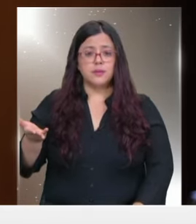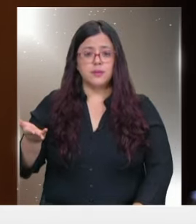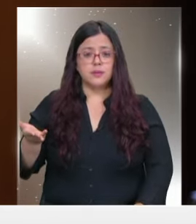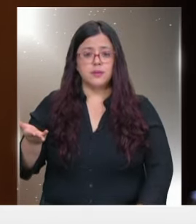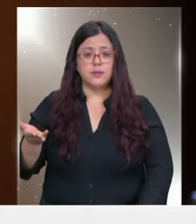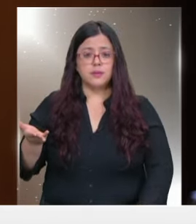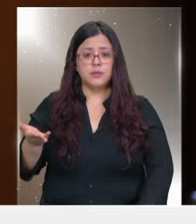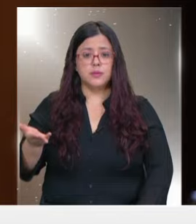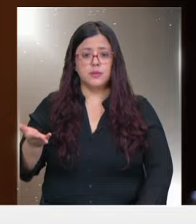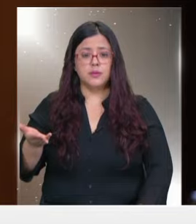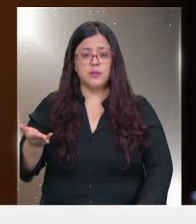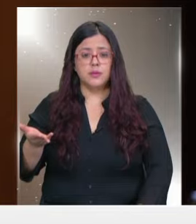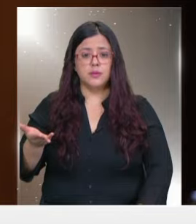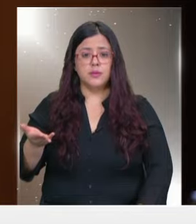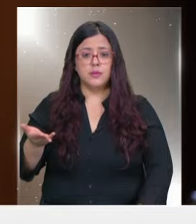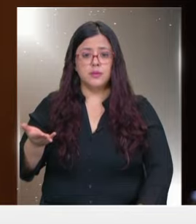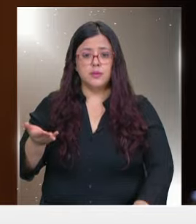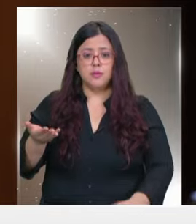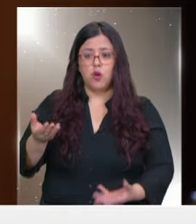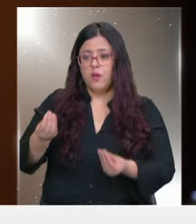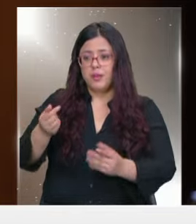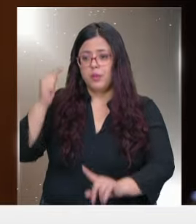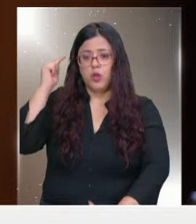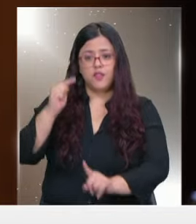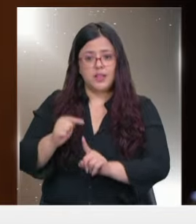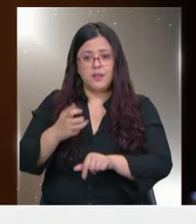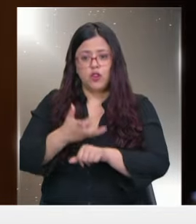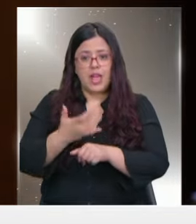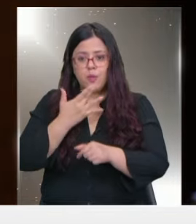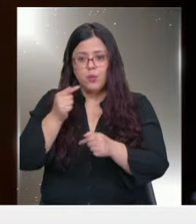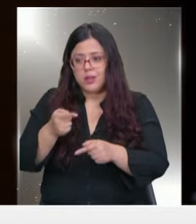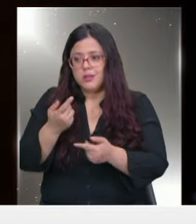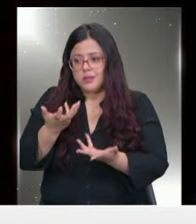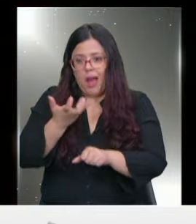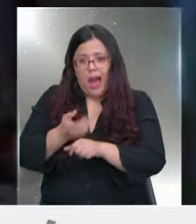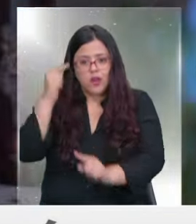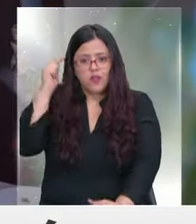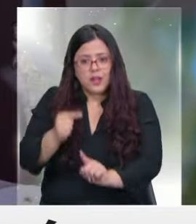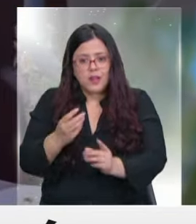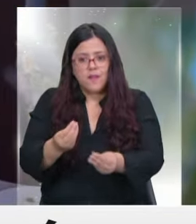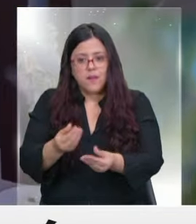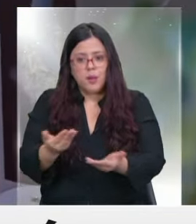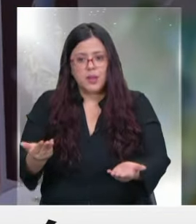los propósitos que después quedaron de manifiesto. Eso iba para alguna parte.